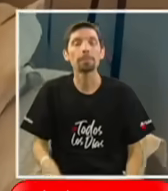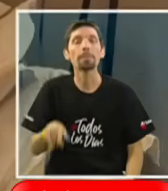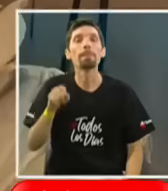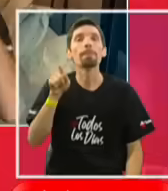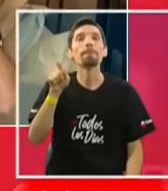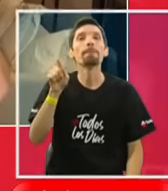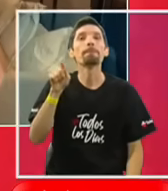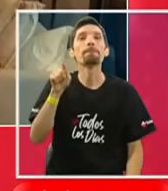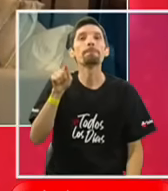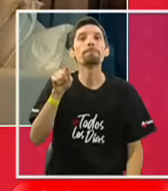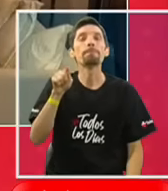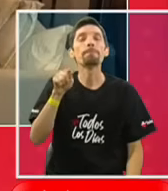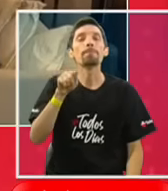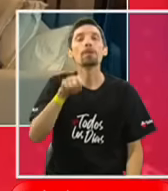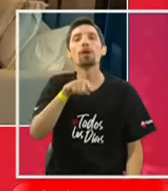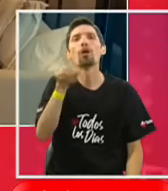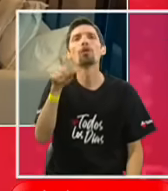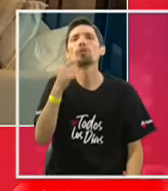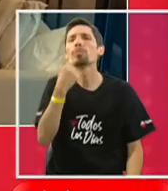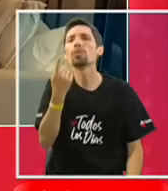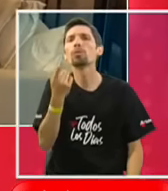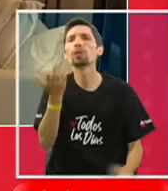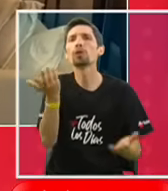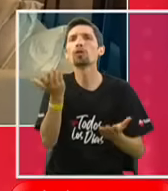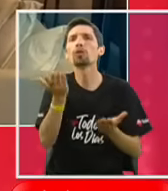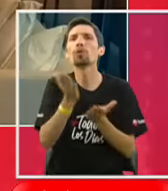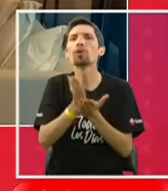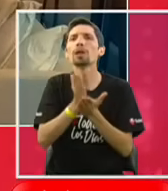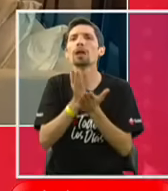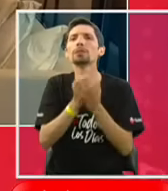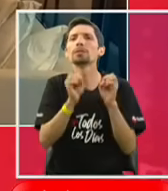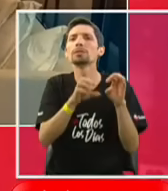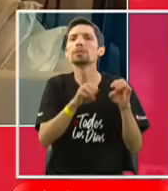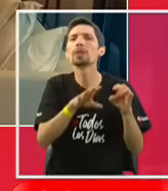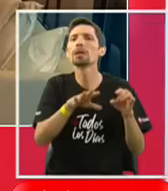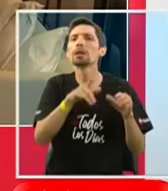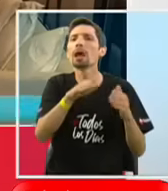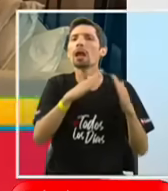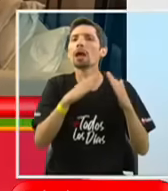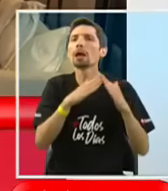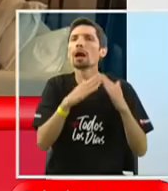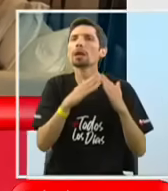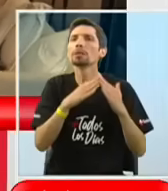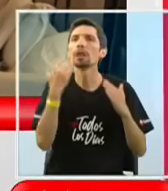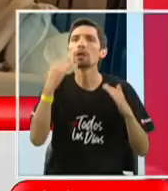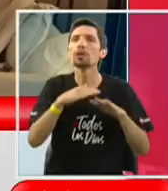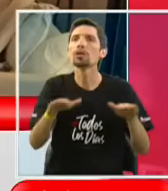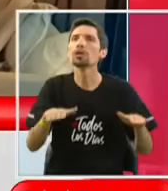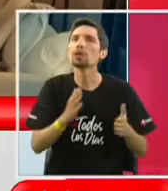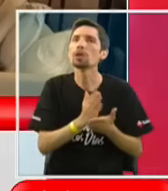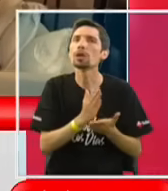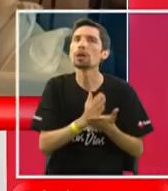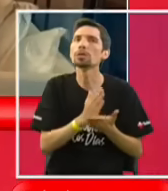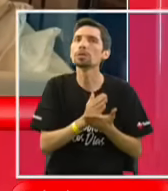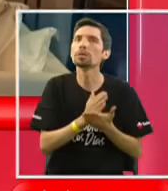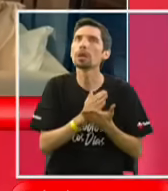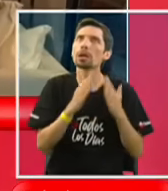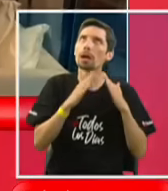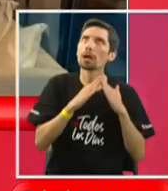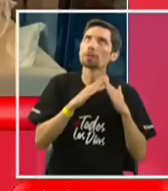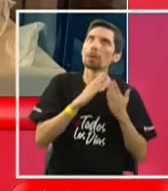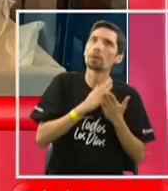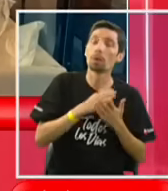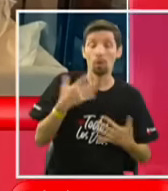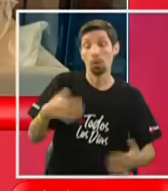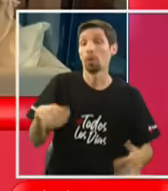Oiga, Estefan, ¿cómo esto de hacerle clase a los niños poco en la casa? ¿Cómo lo están haciendo? Homeschool. Sí,